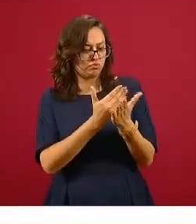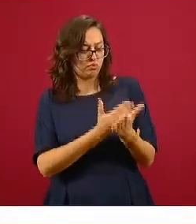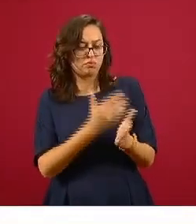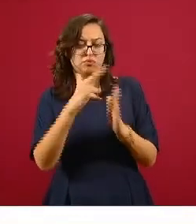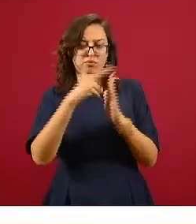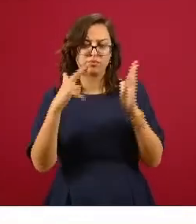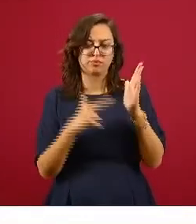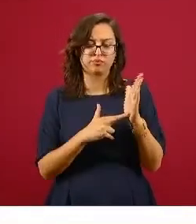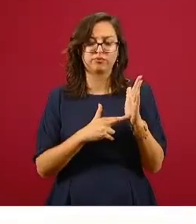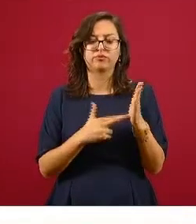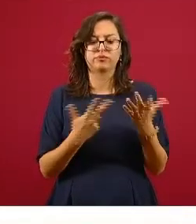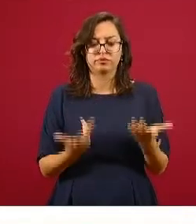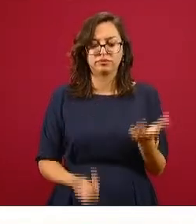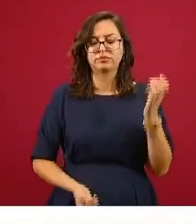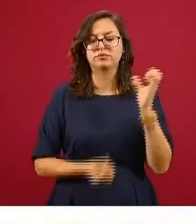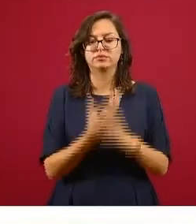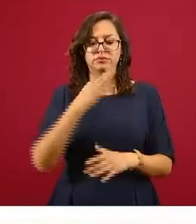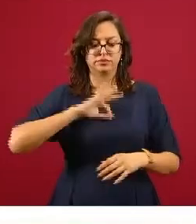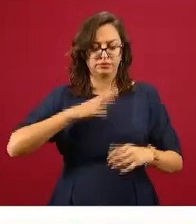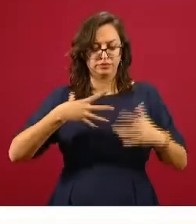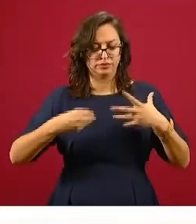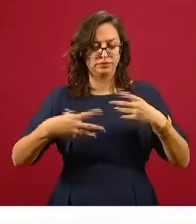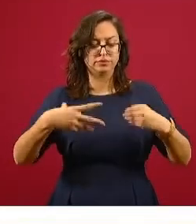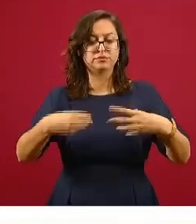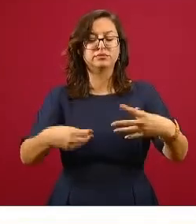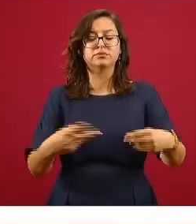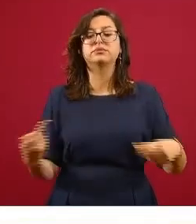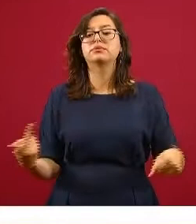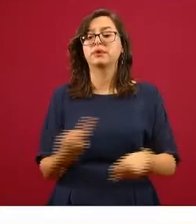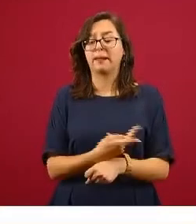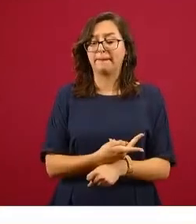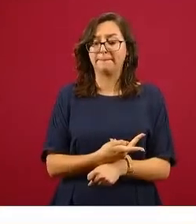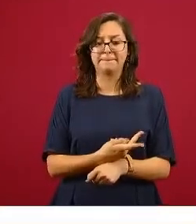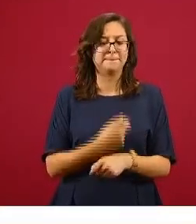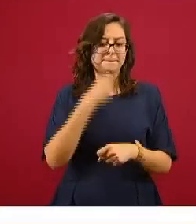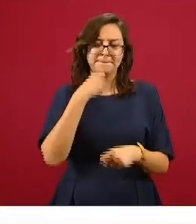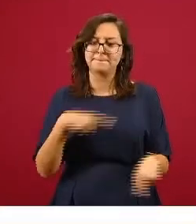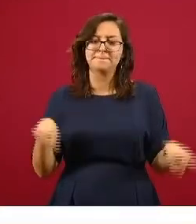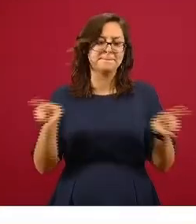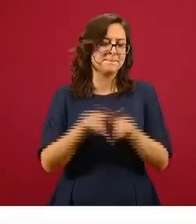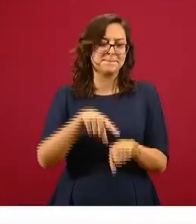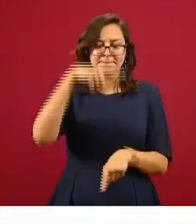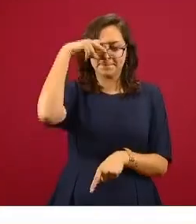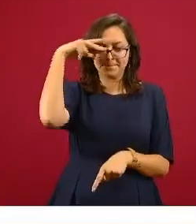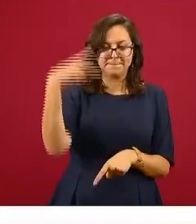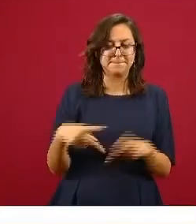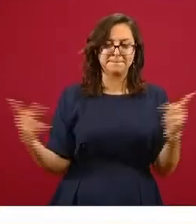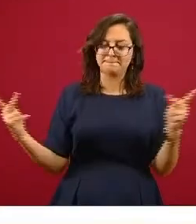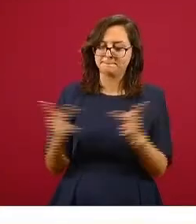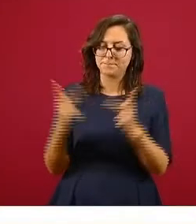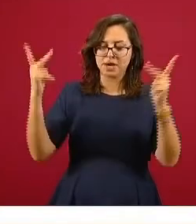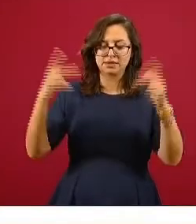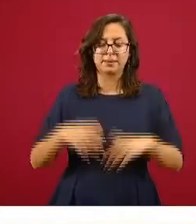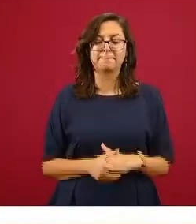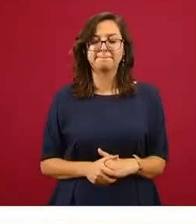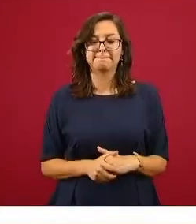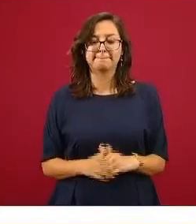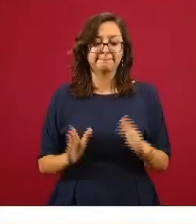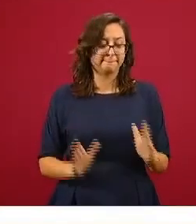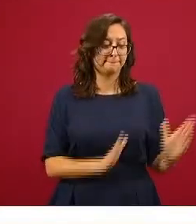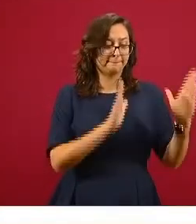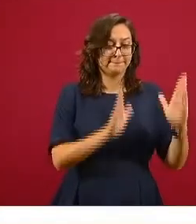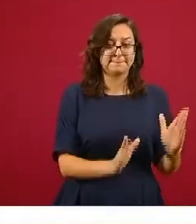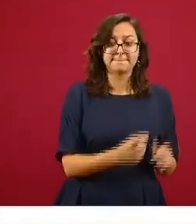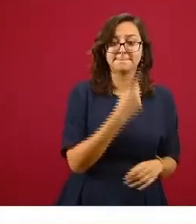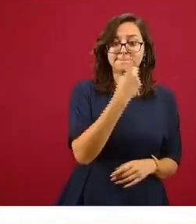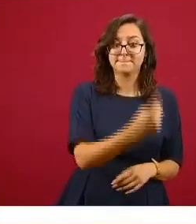referencia para esta epidemia, y resultó que era igual al que nosotros estábamos usando. La fase 1